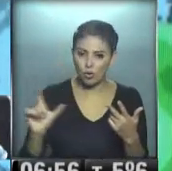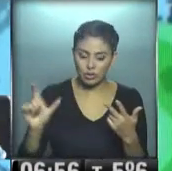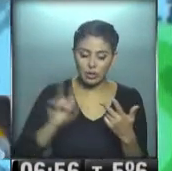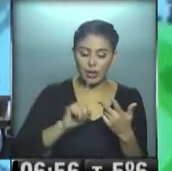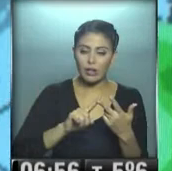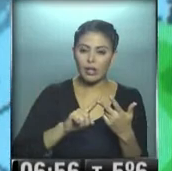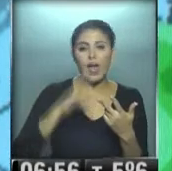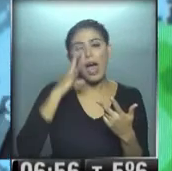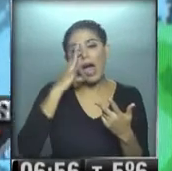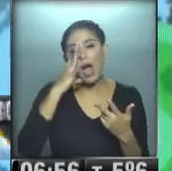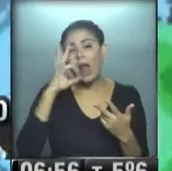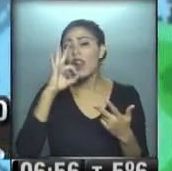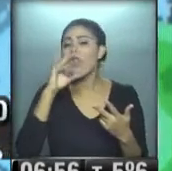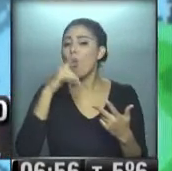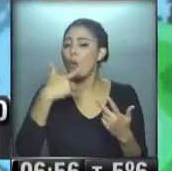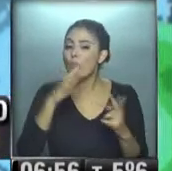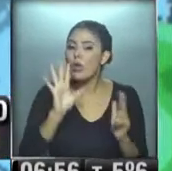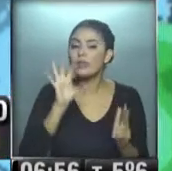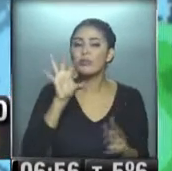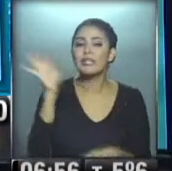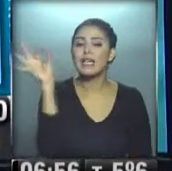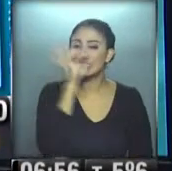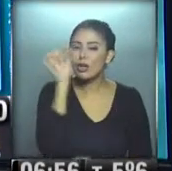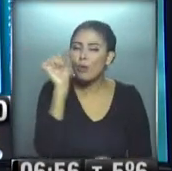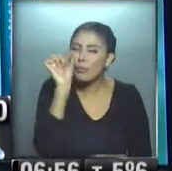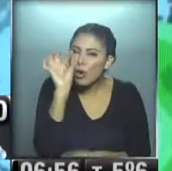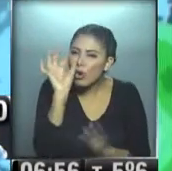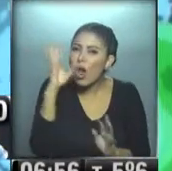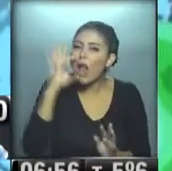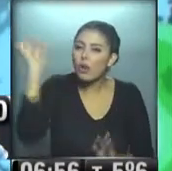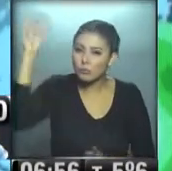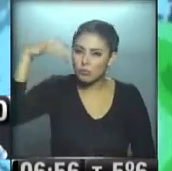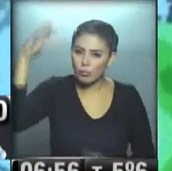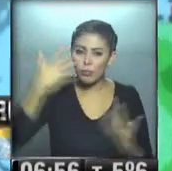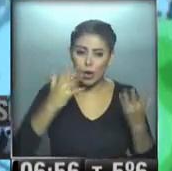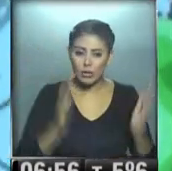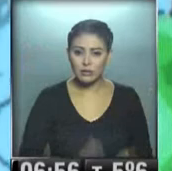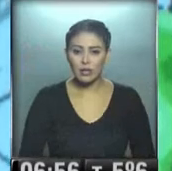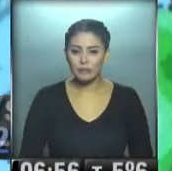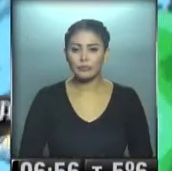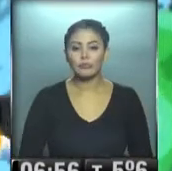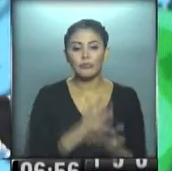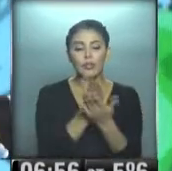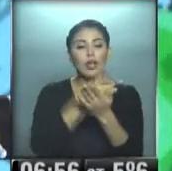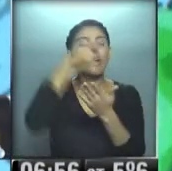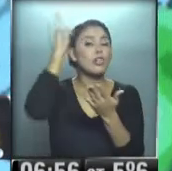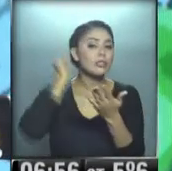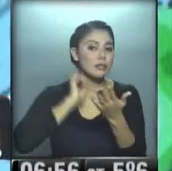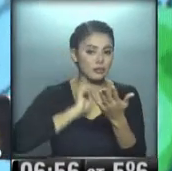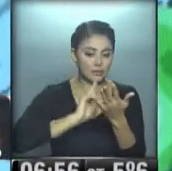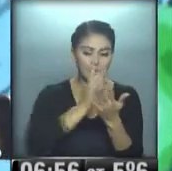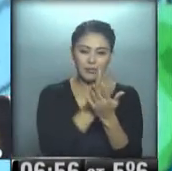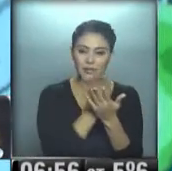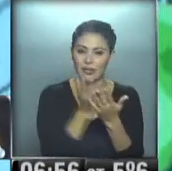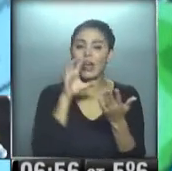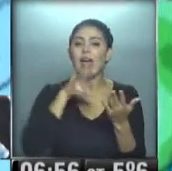También, algo podría caer también en el este de Chaco, aunque no se ve, alguna gotita puede caer. Zona cordillerana de la región